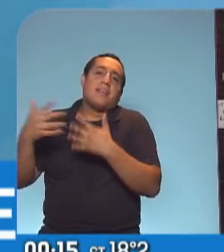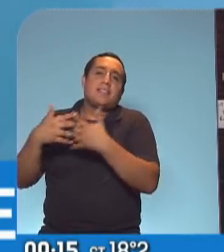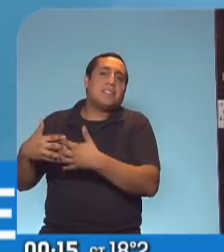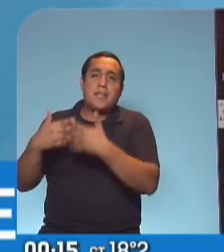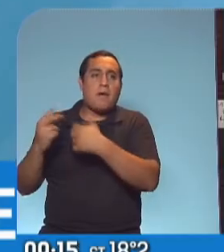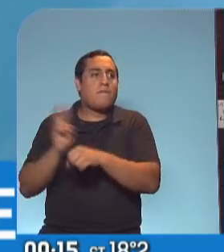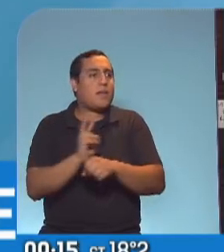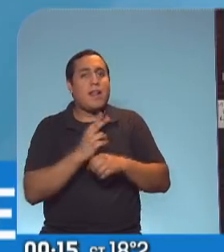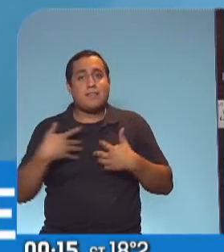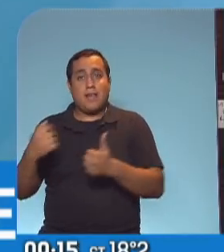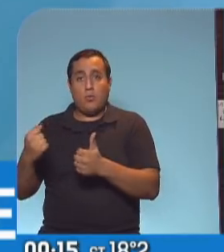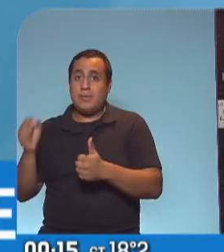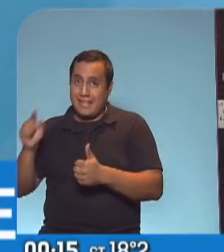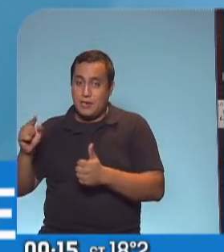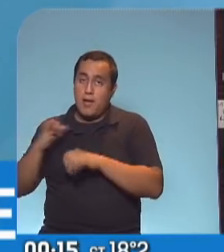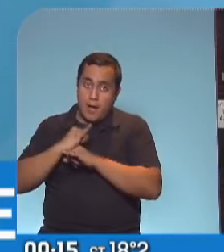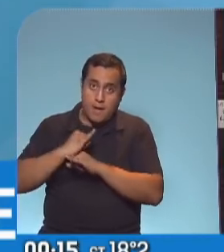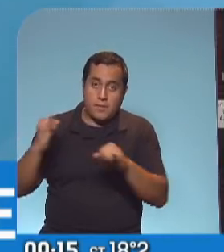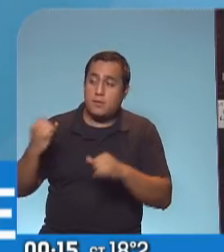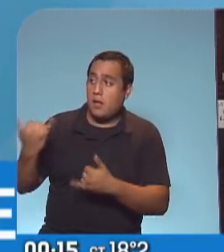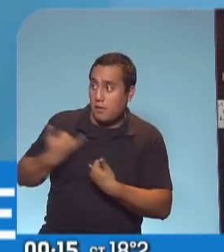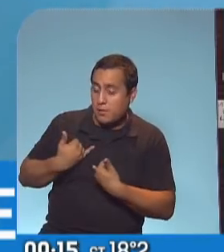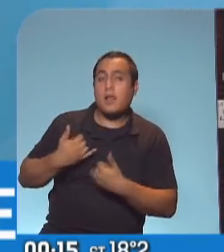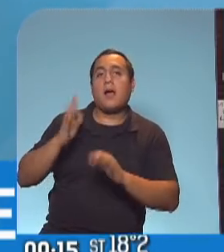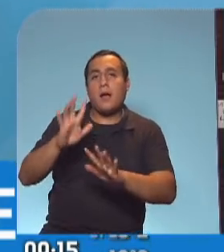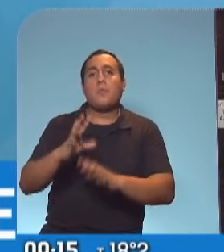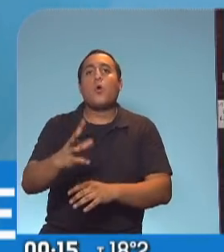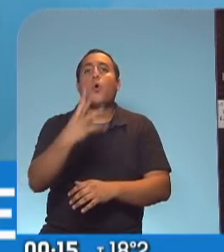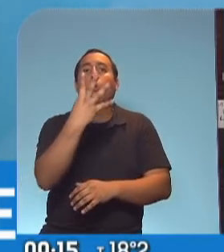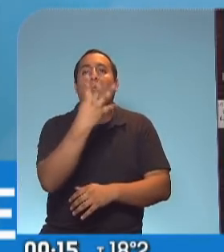de Salud, hemos notificado